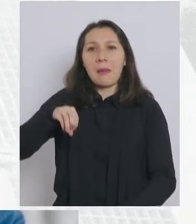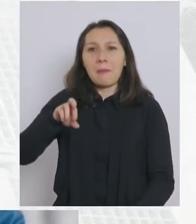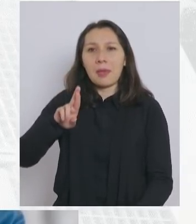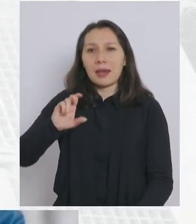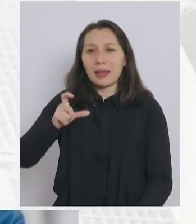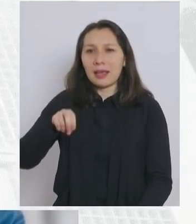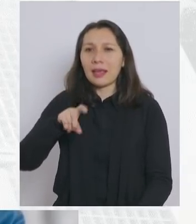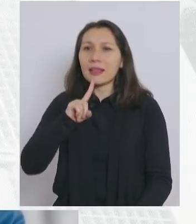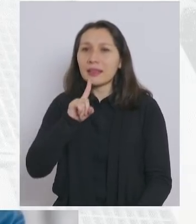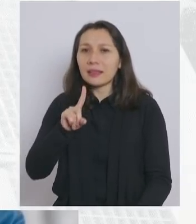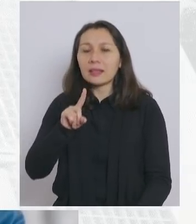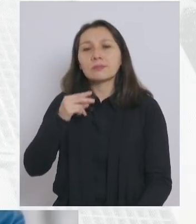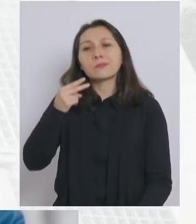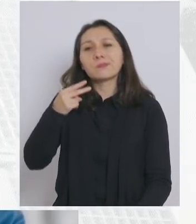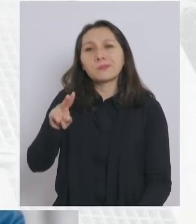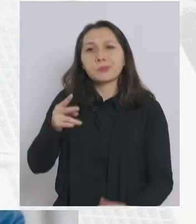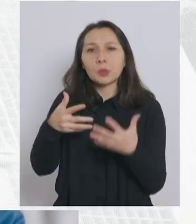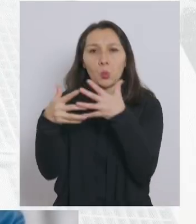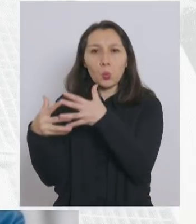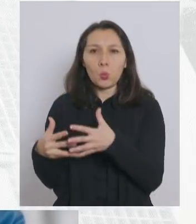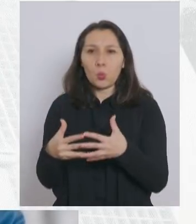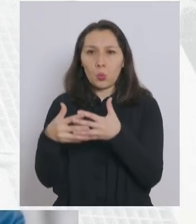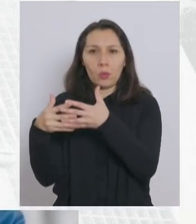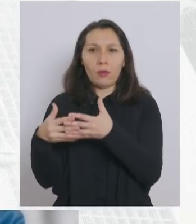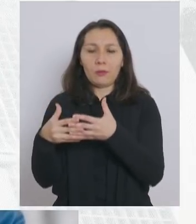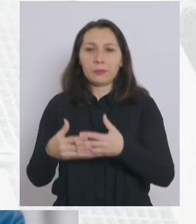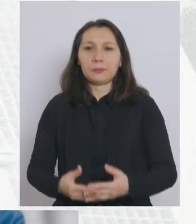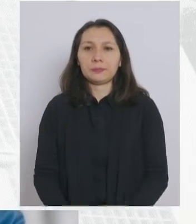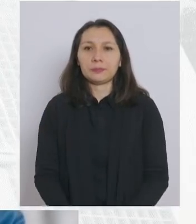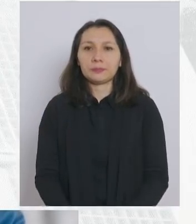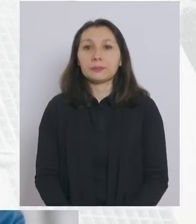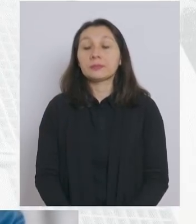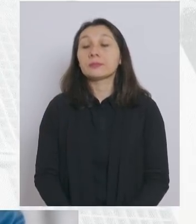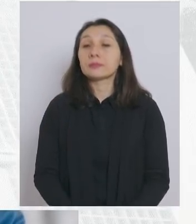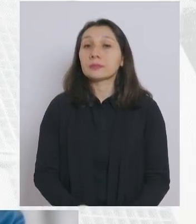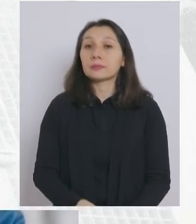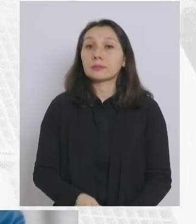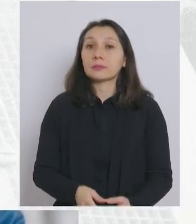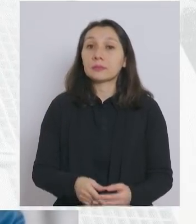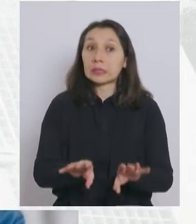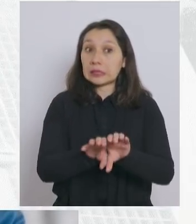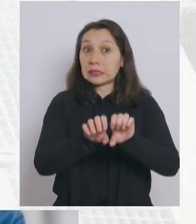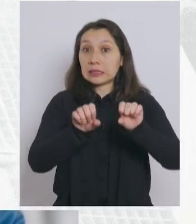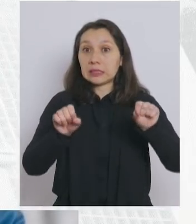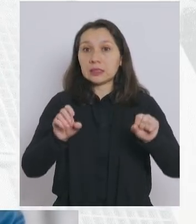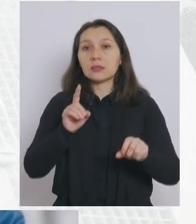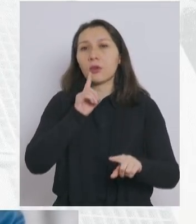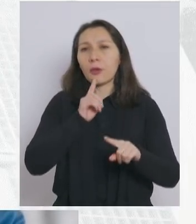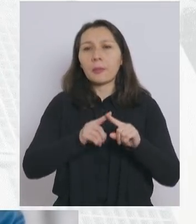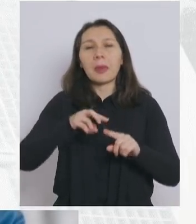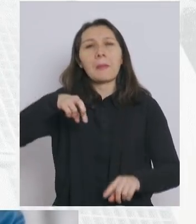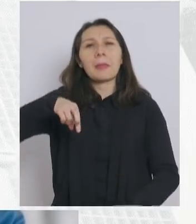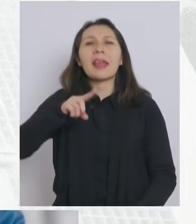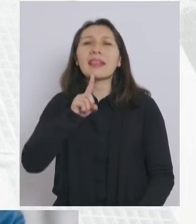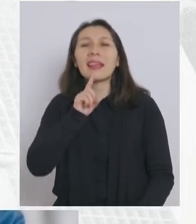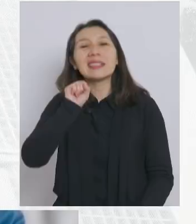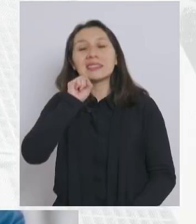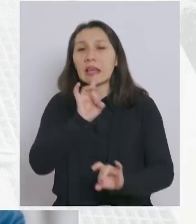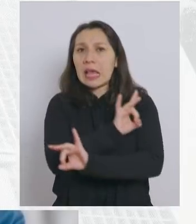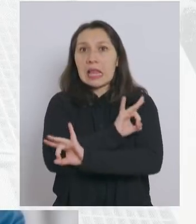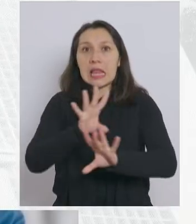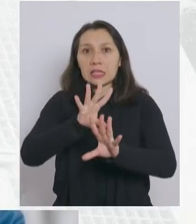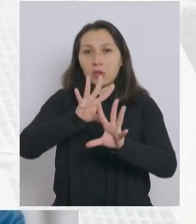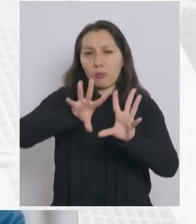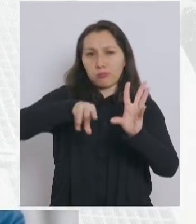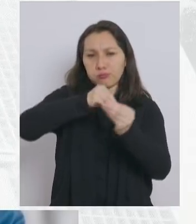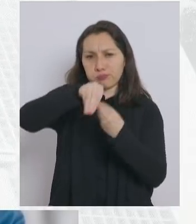es de Baltimore, en Estados Unidos. Para los fabricantes del producto terminado, OPT, como sale ahí, que es ya la formulación